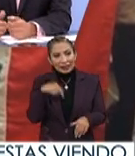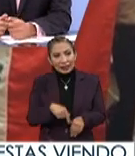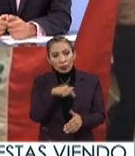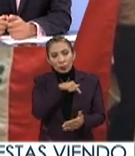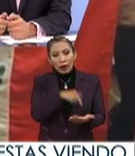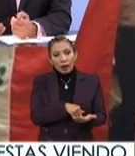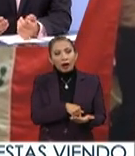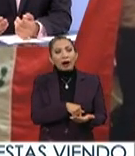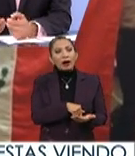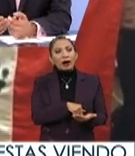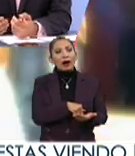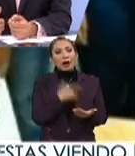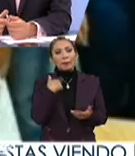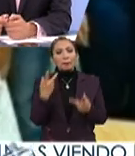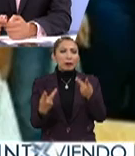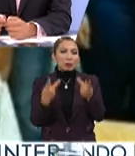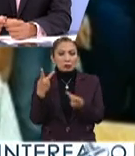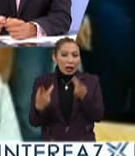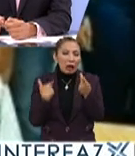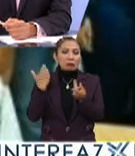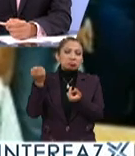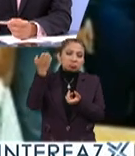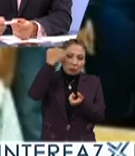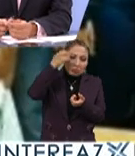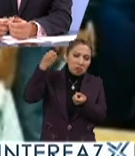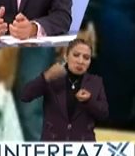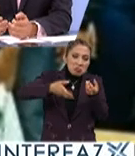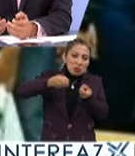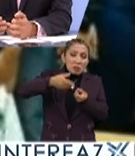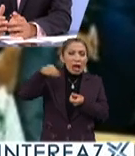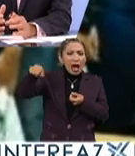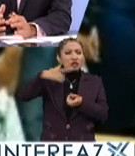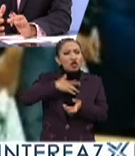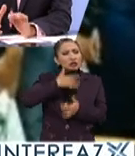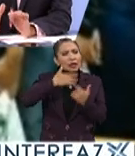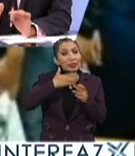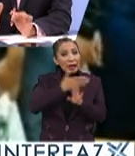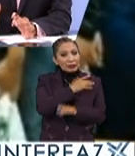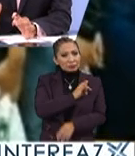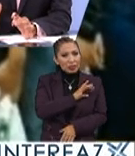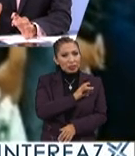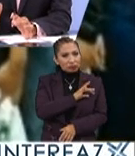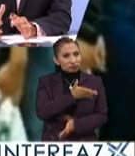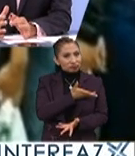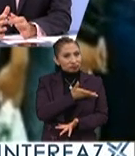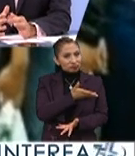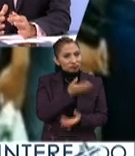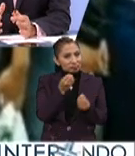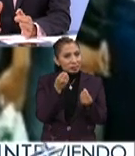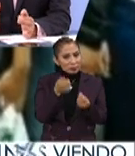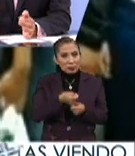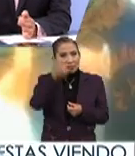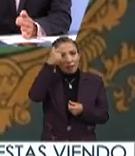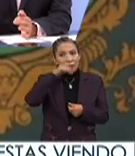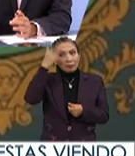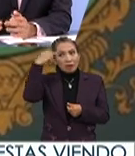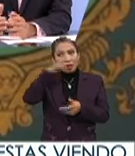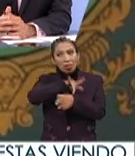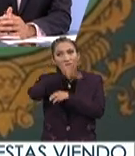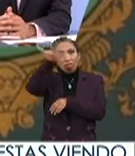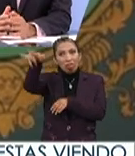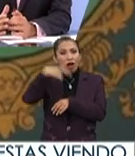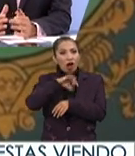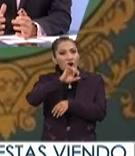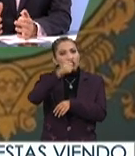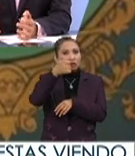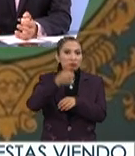estudio, también preguntándole y compartiendo su experiencia, ellos sintieron en un inicio miedo. Para muchos fue la primera vez que viajaron en avión,